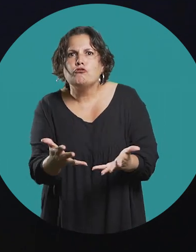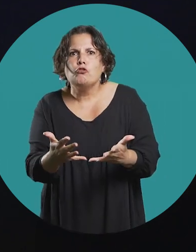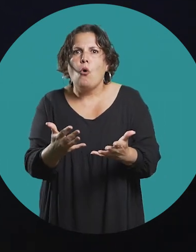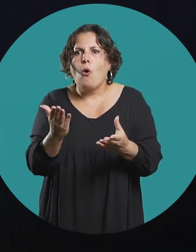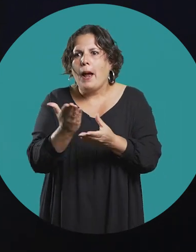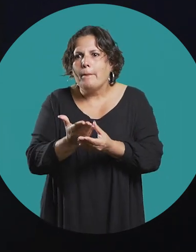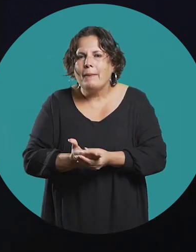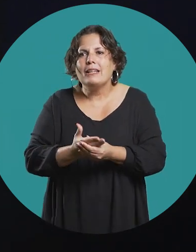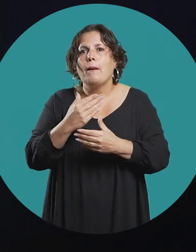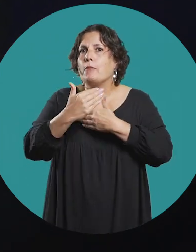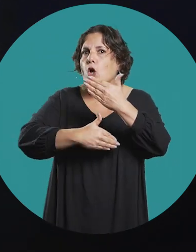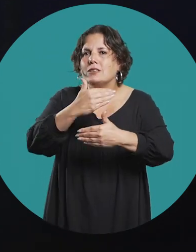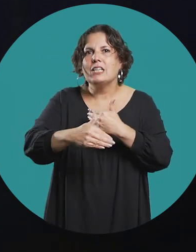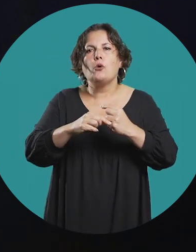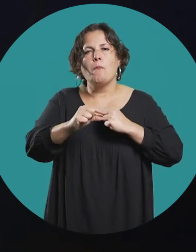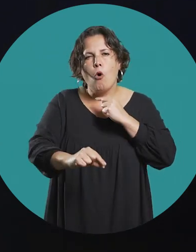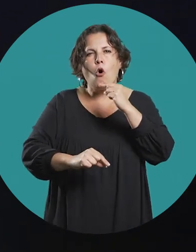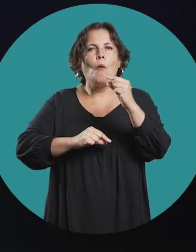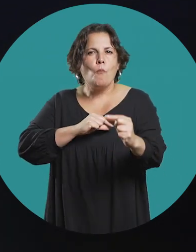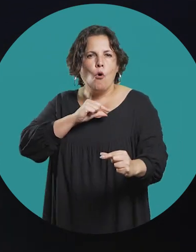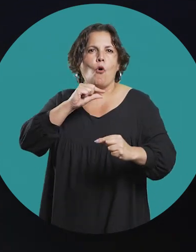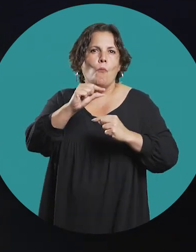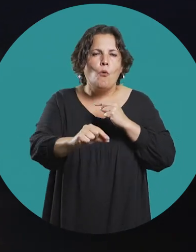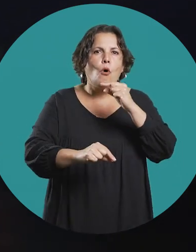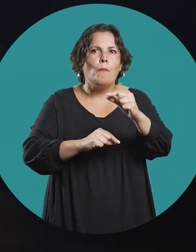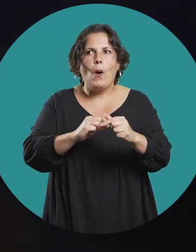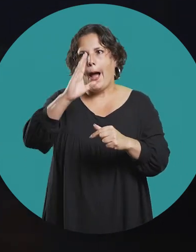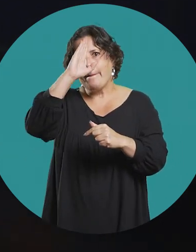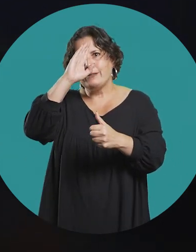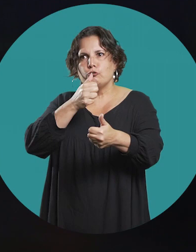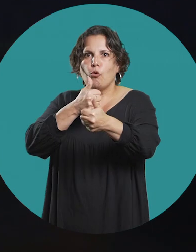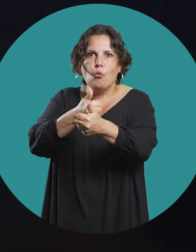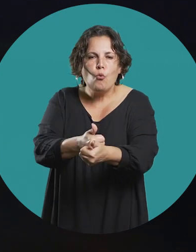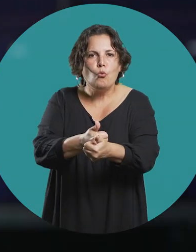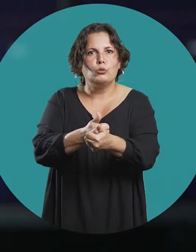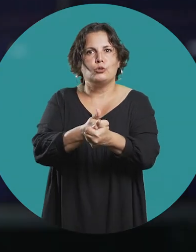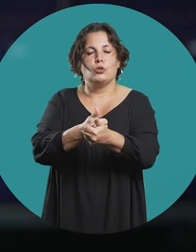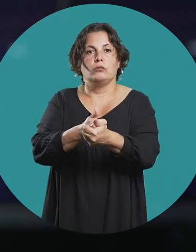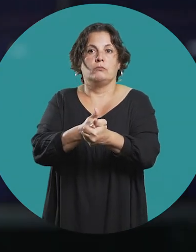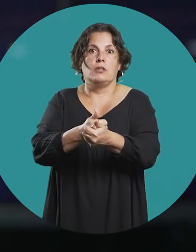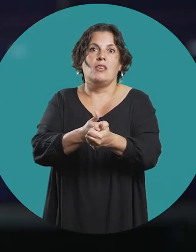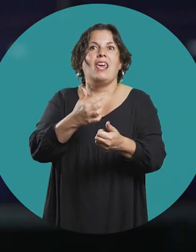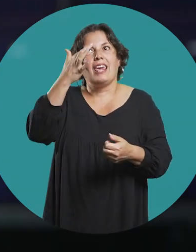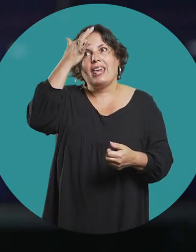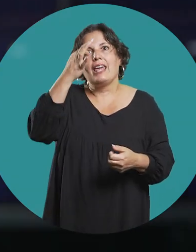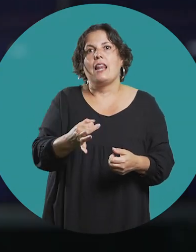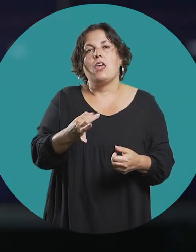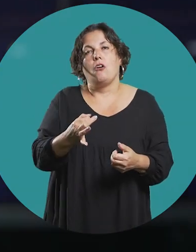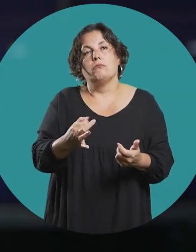Todo es un proceso de amasado, ¿no? De ir aprendiendo juntos. Y creo que